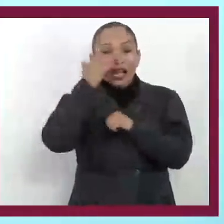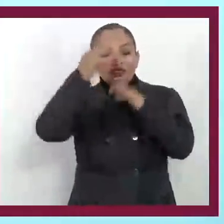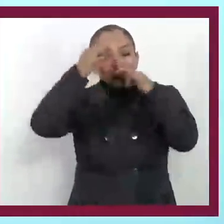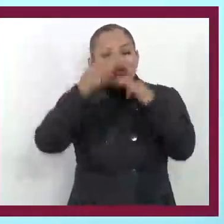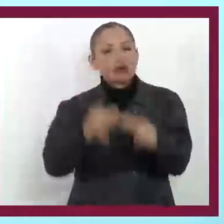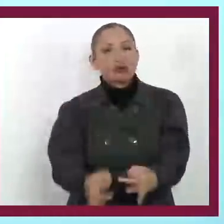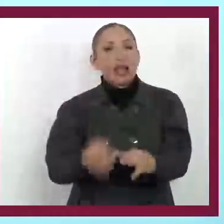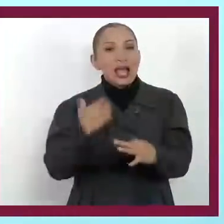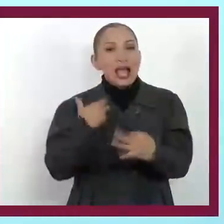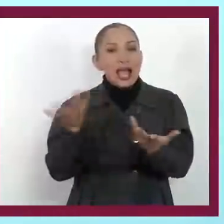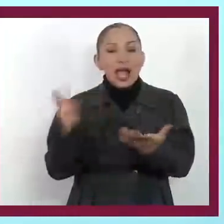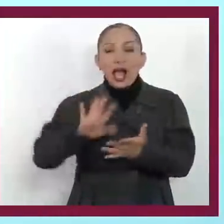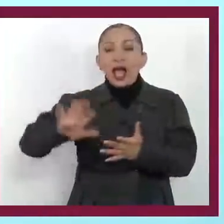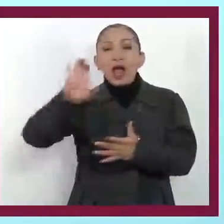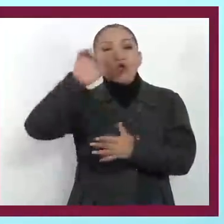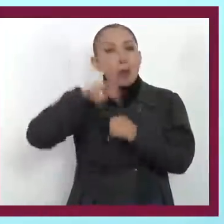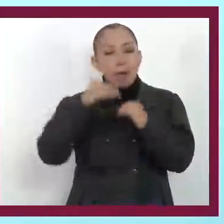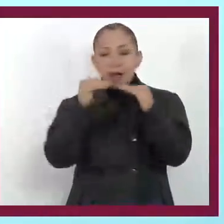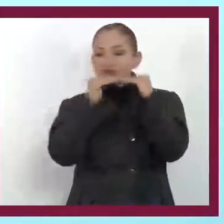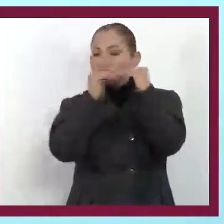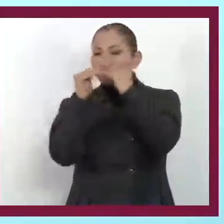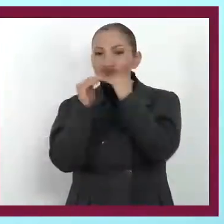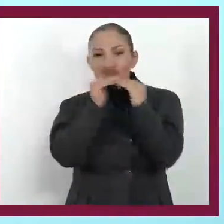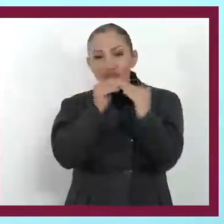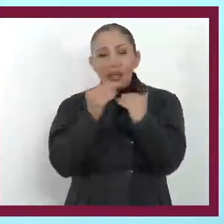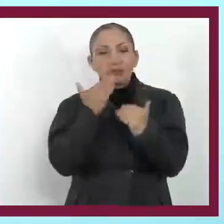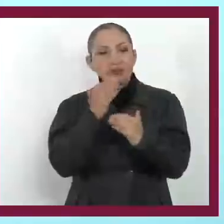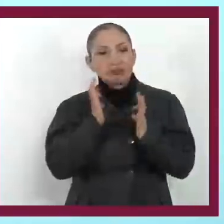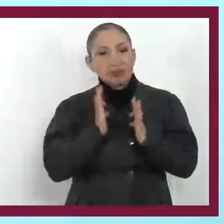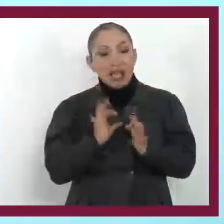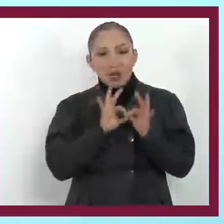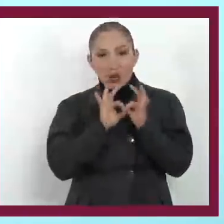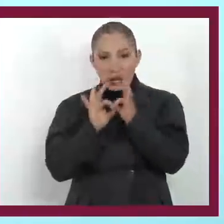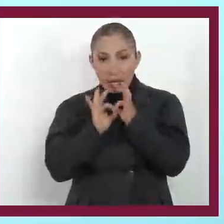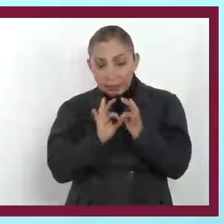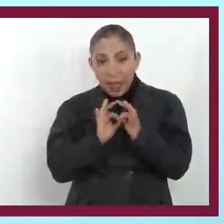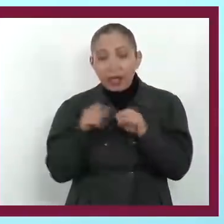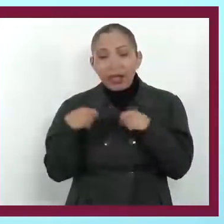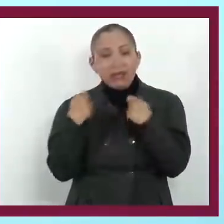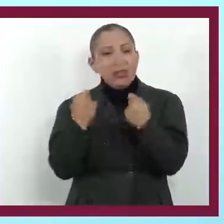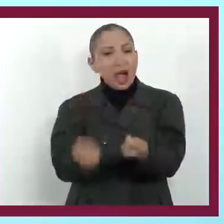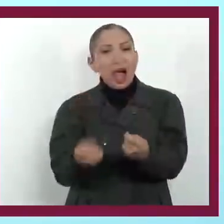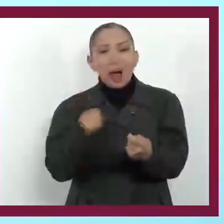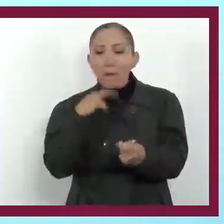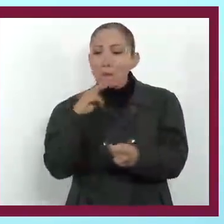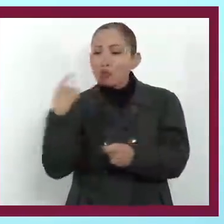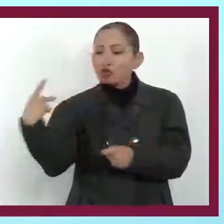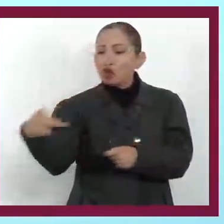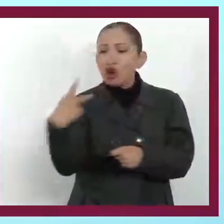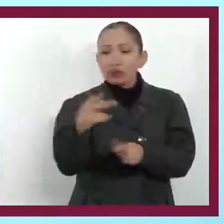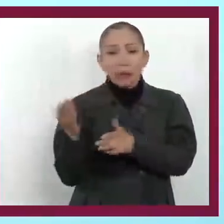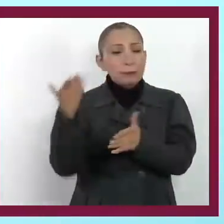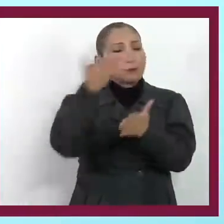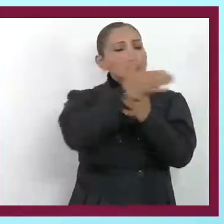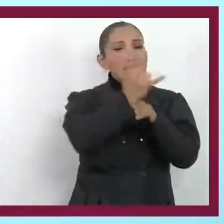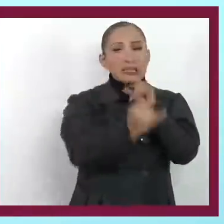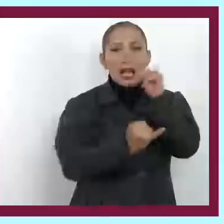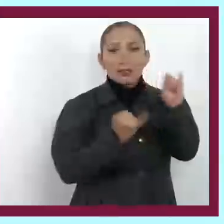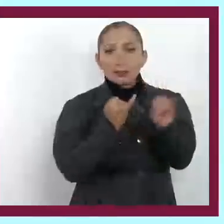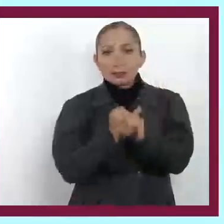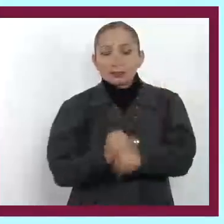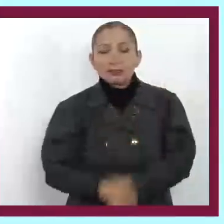consolidación de una Europa democrática, estable y unida, y dotada de voz propia en la escena